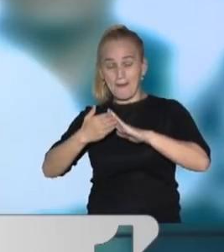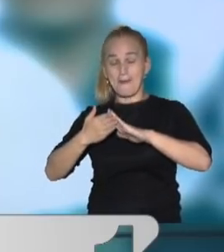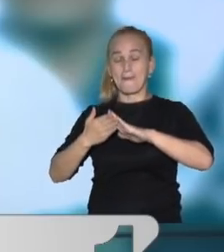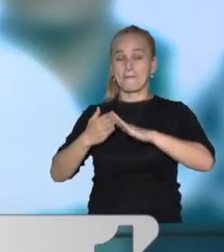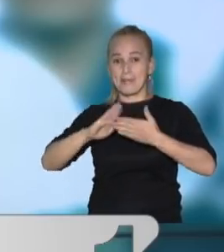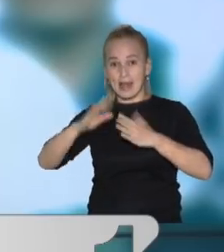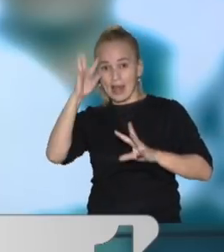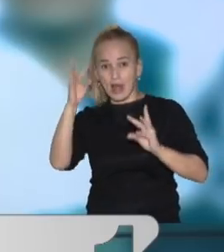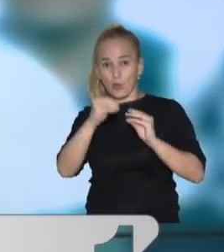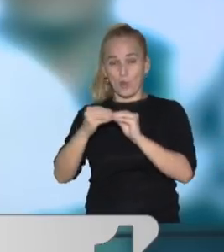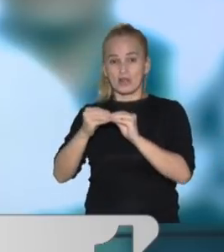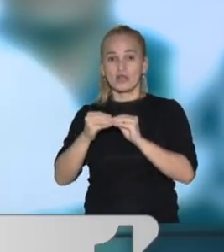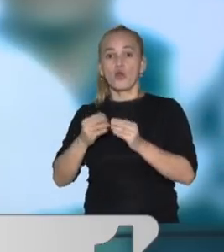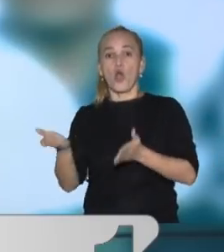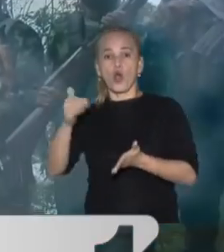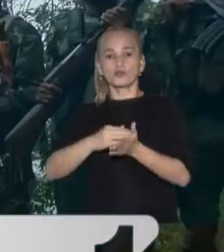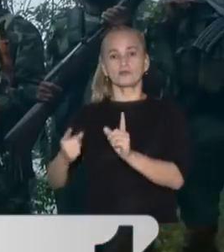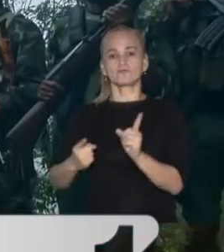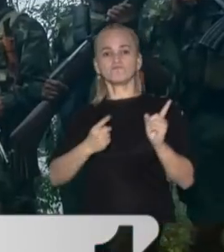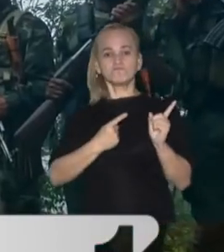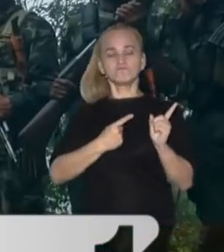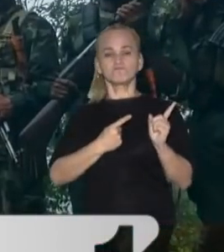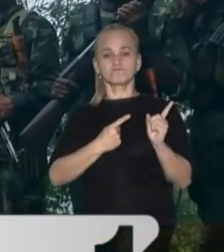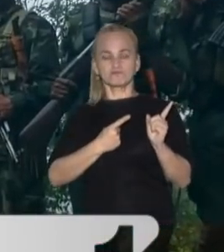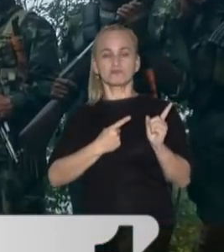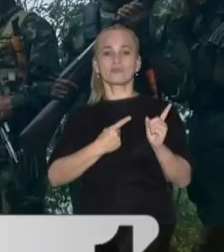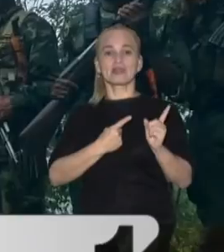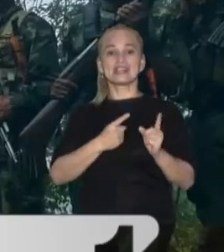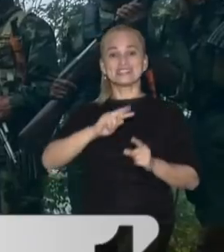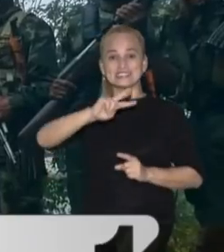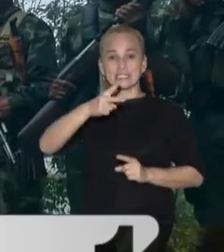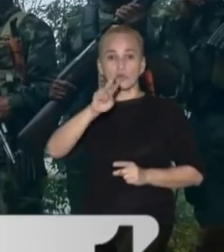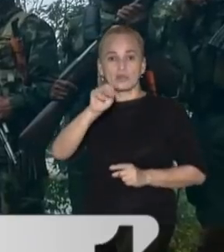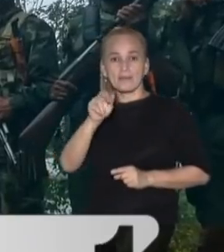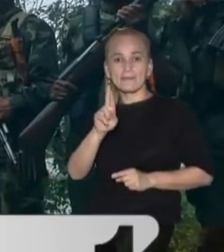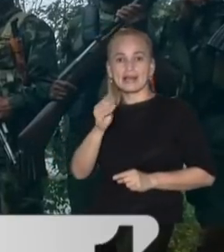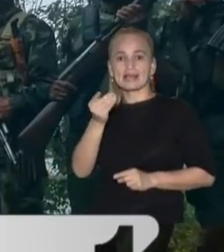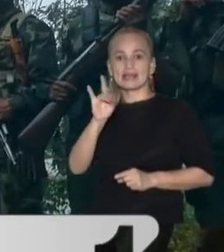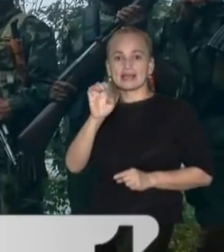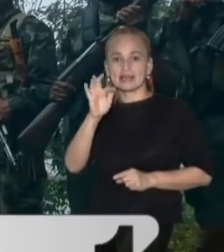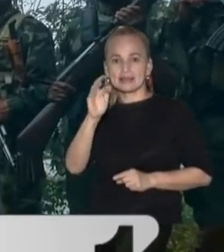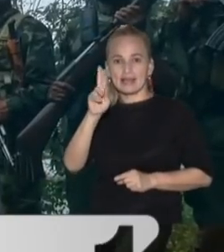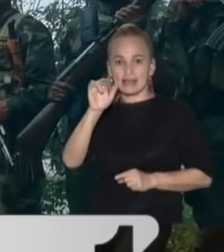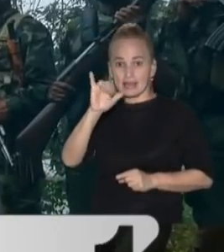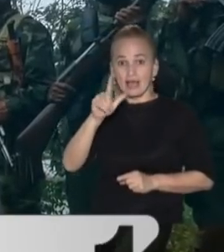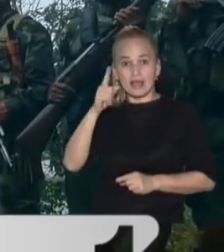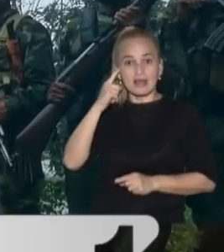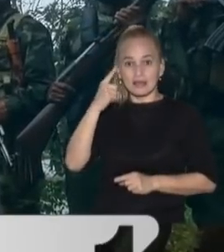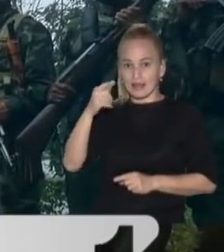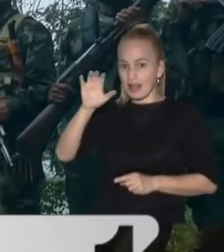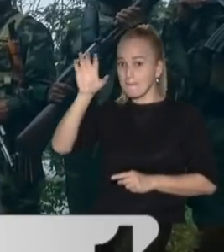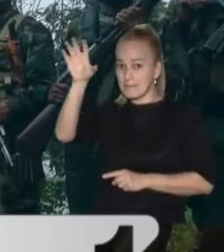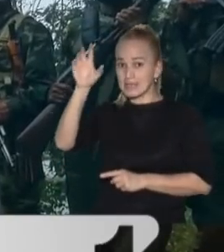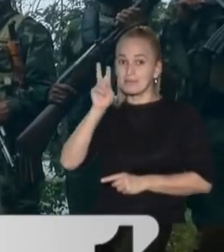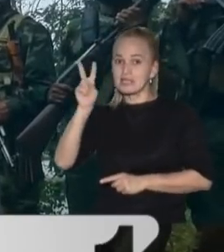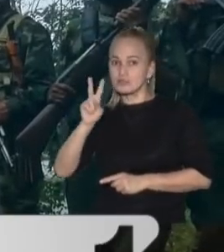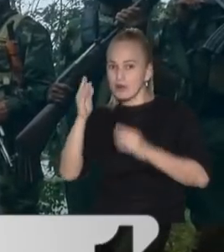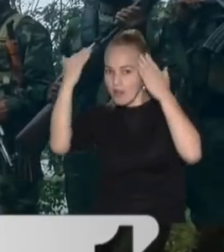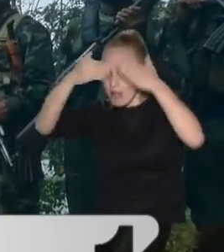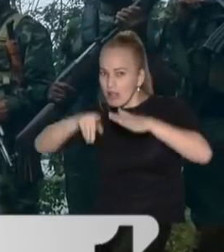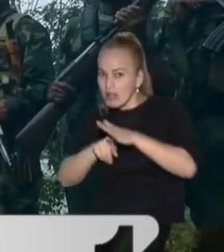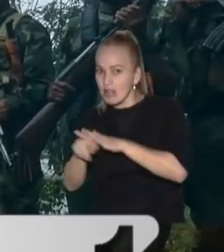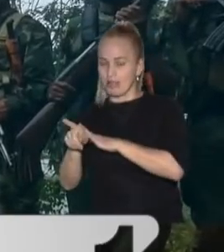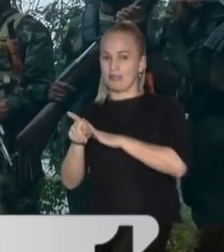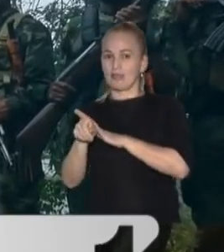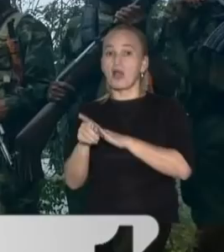fundando este grupo autodenominado Segunda Marquetalia, el cual dirigió desde Venezuela, donde se refugió, pues murió en las últimas horas en